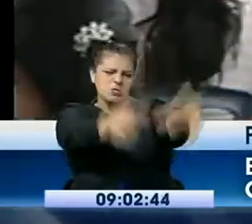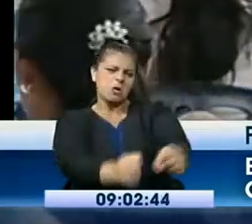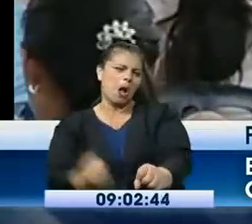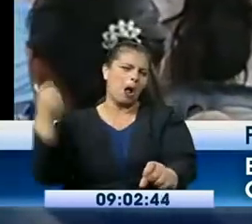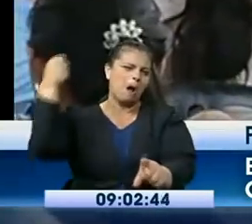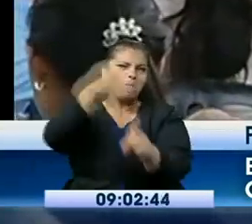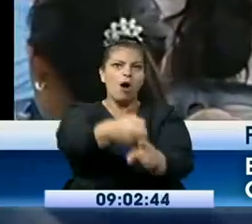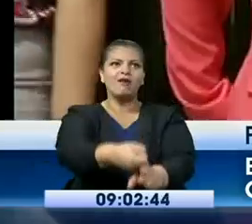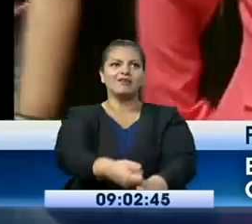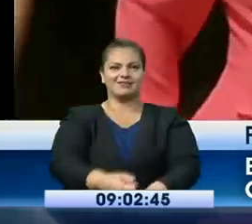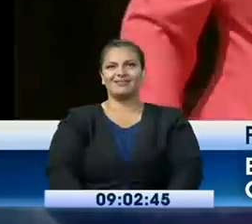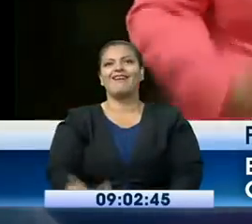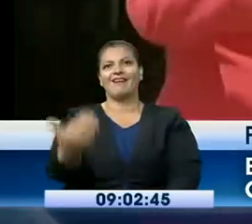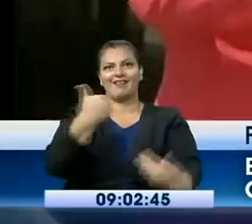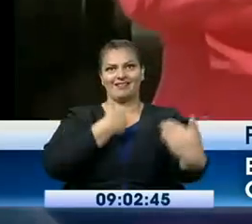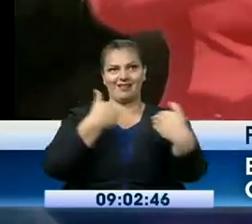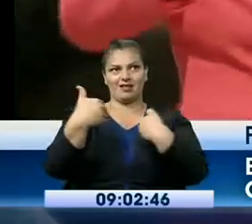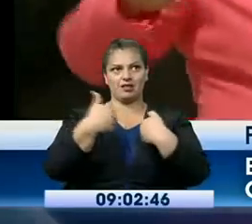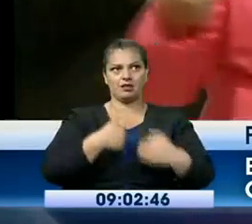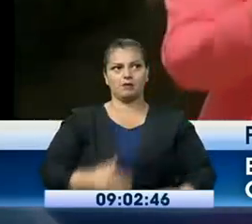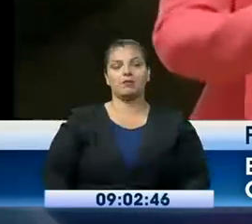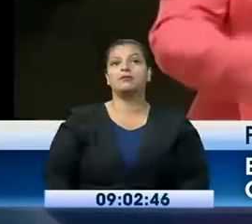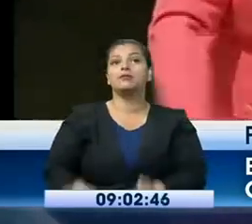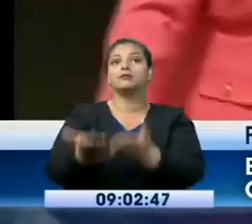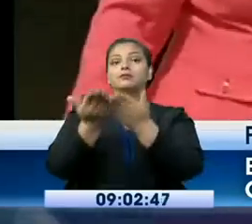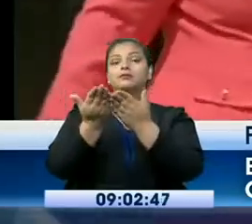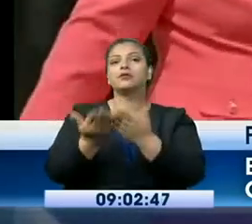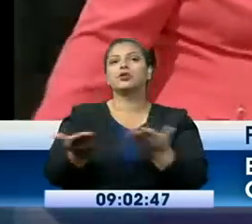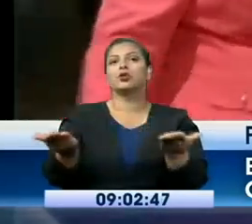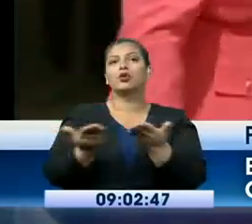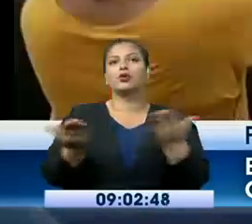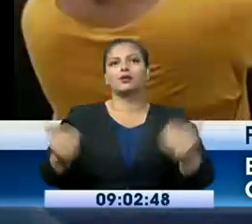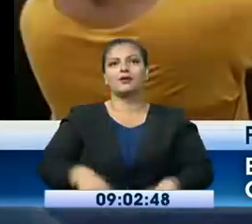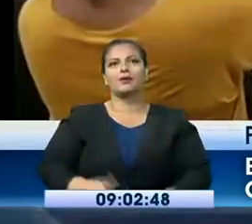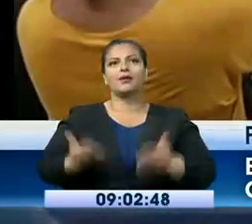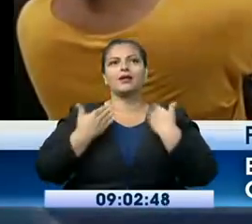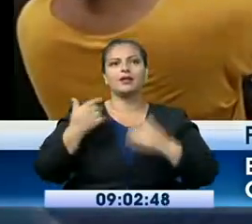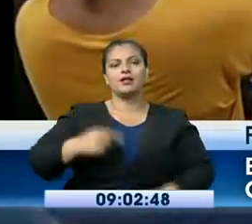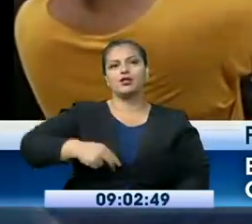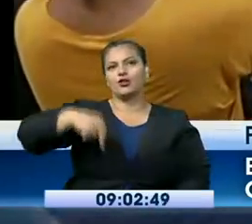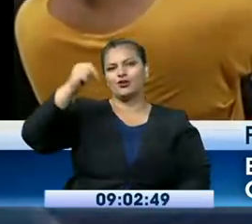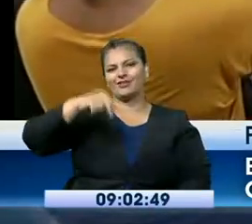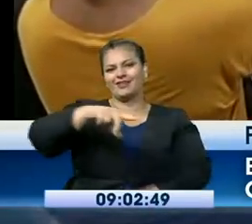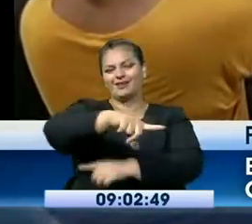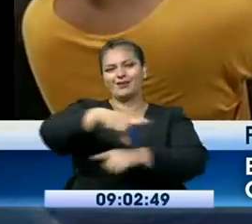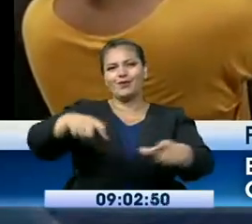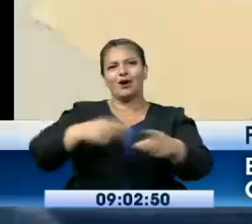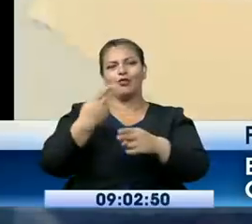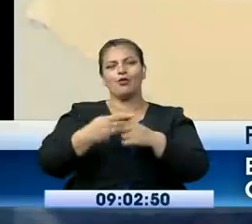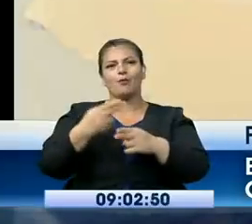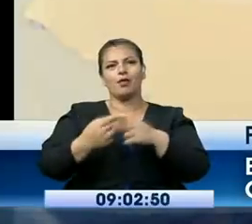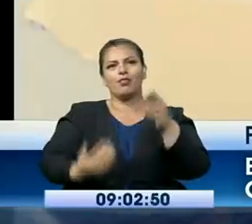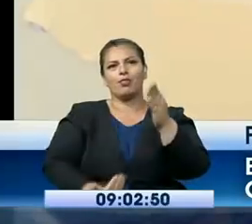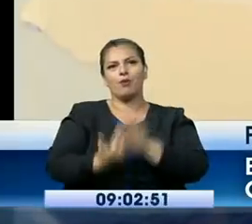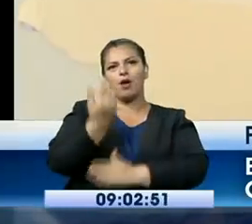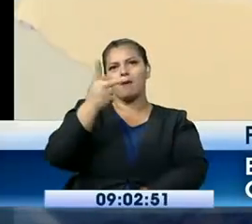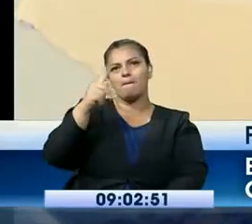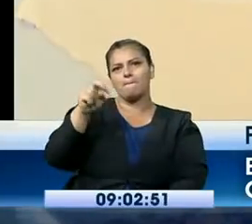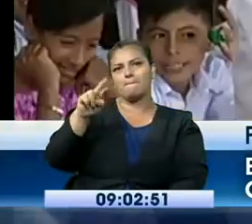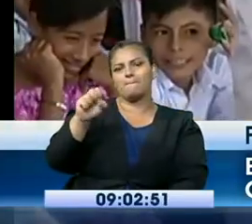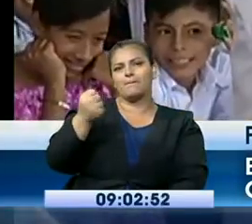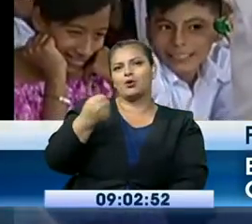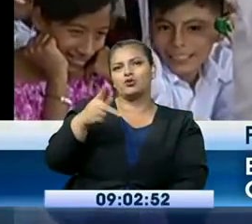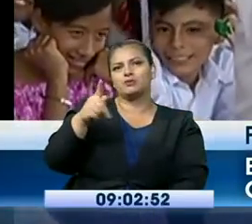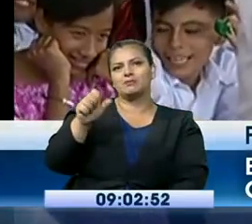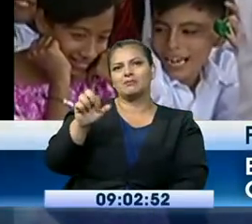prosperidad fiscalía del guayas y municipio de guayaquil aunaron esfuerzos en s inclaudicable ejercicio